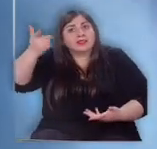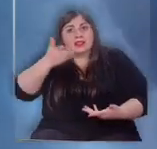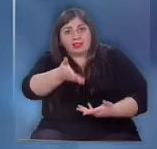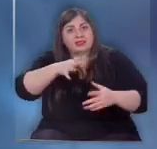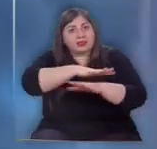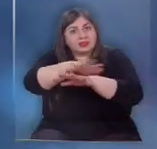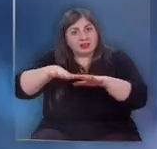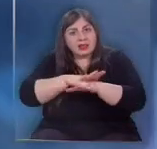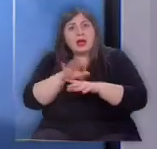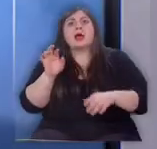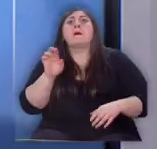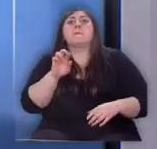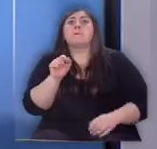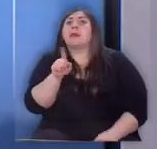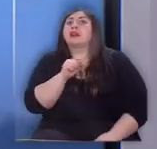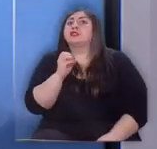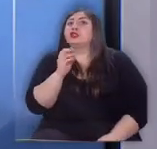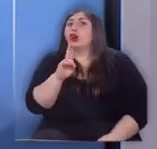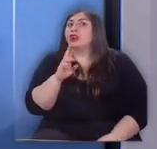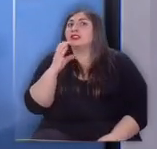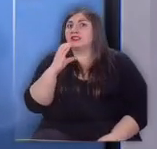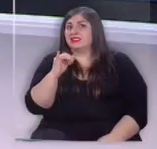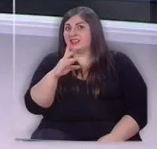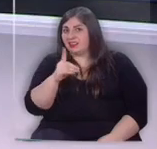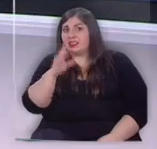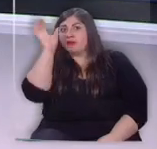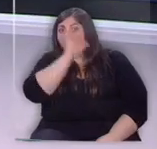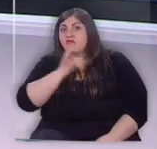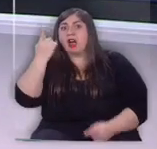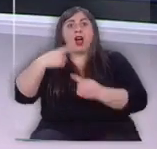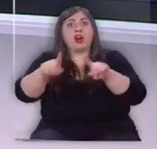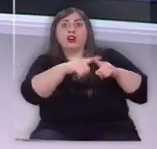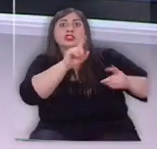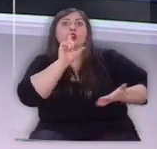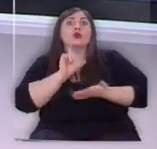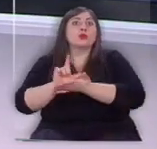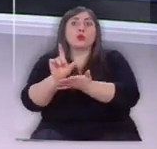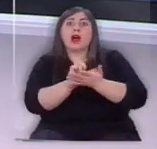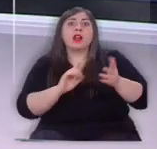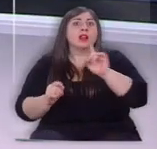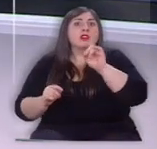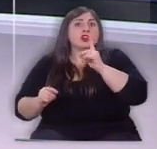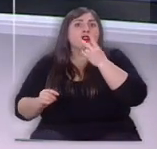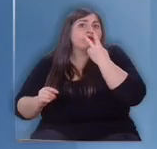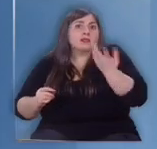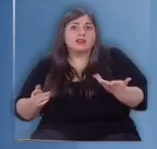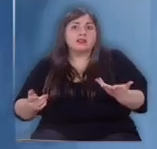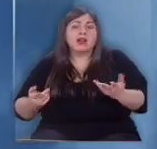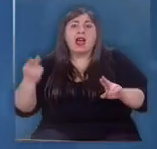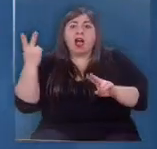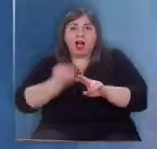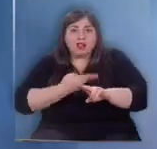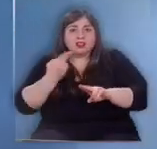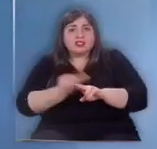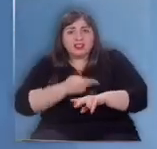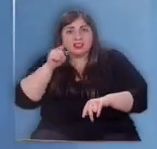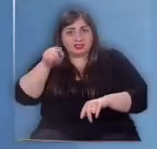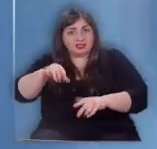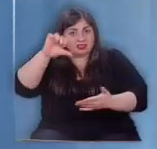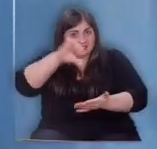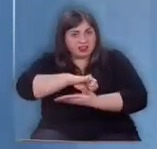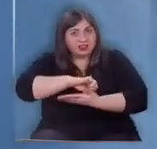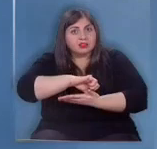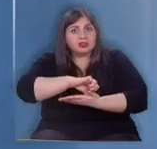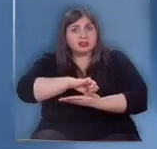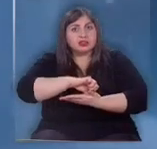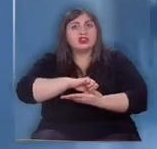que también el pastor sí tenía, había buscado otros lugares no lo había resultado, arrienda finalmente este centro de eventos,